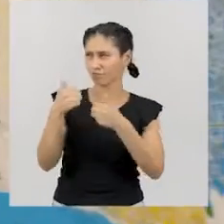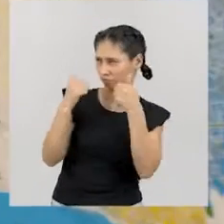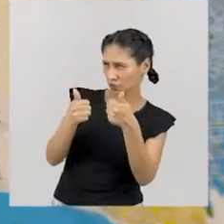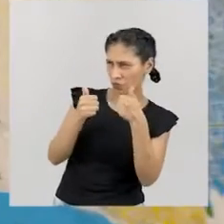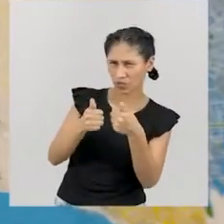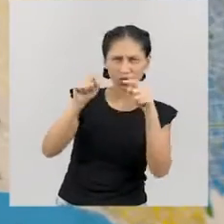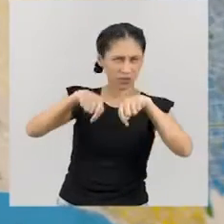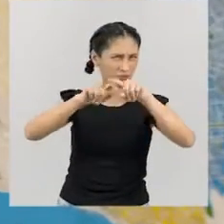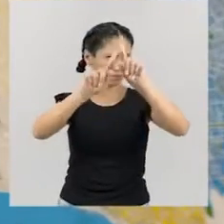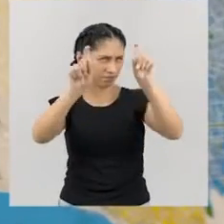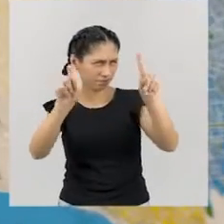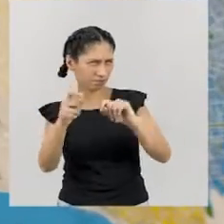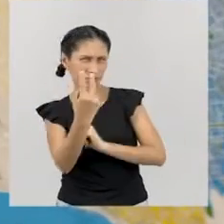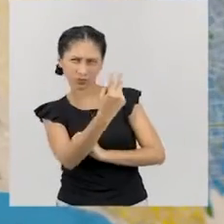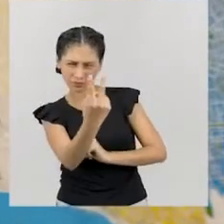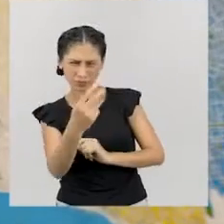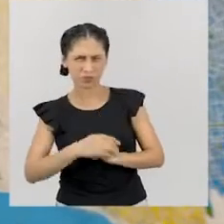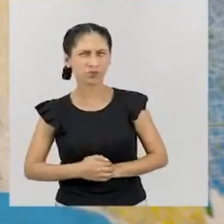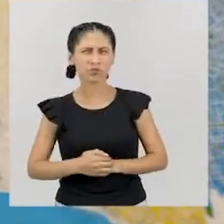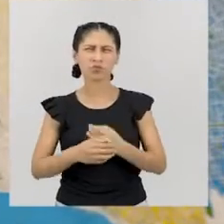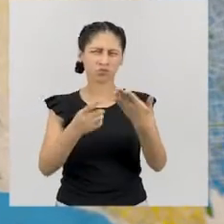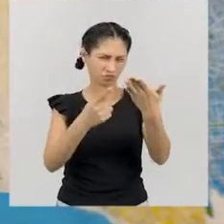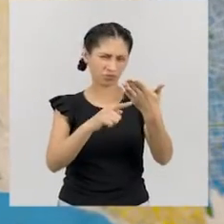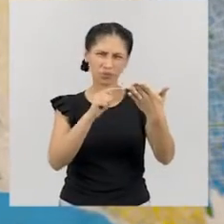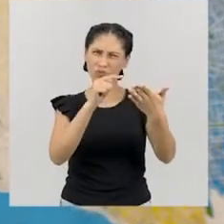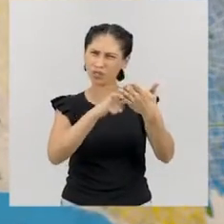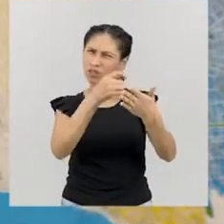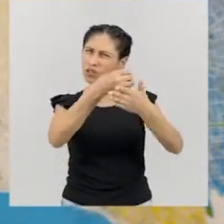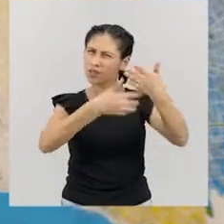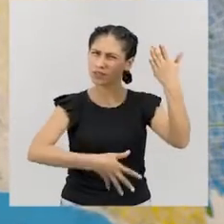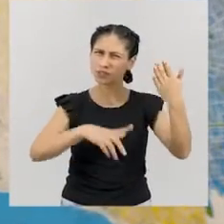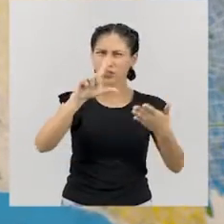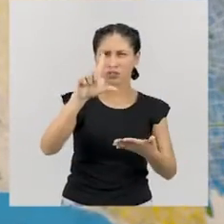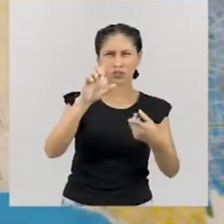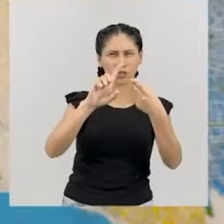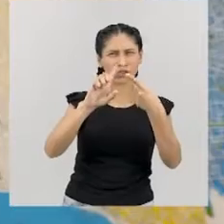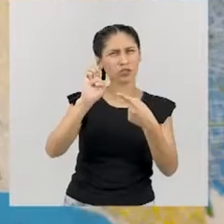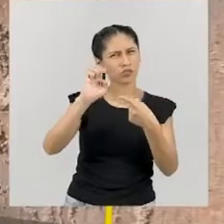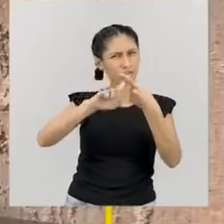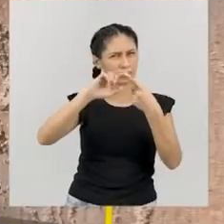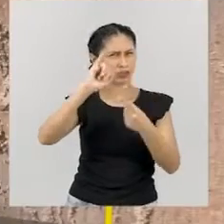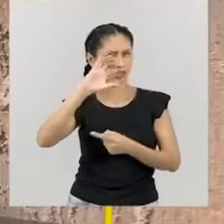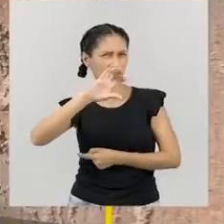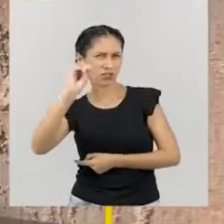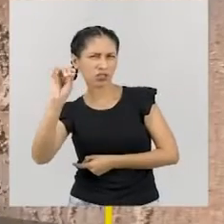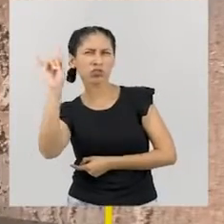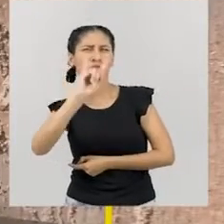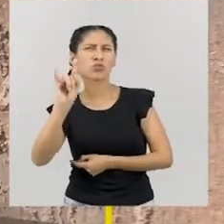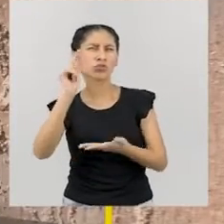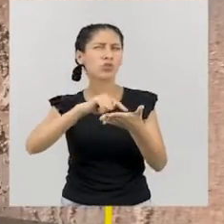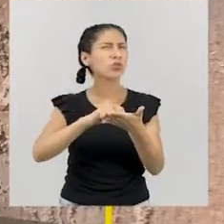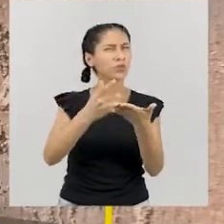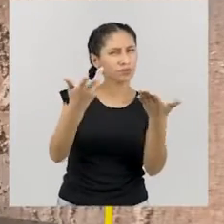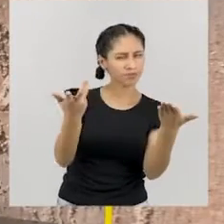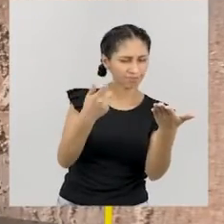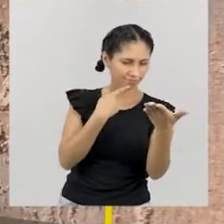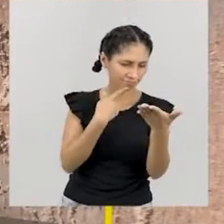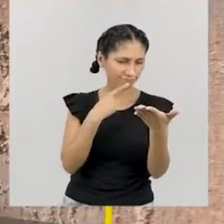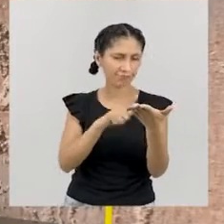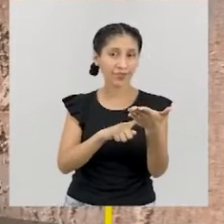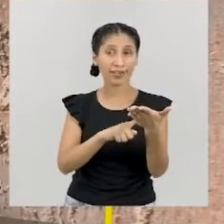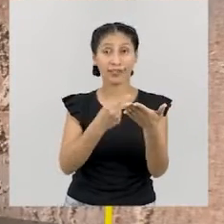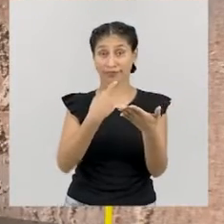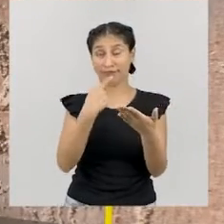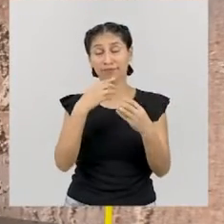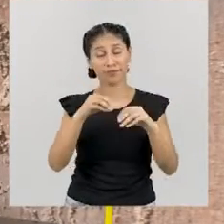Amaru. Ahora les pregunto a ambos, ¿qué léxico se ha utilizado en el texto? El léxico utilizado en el